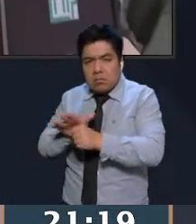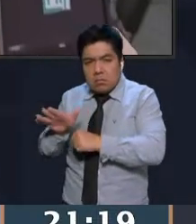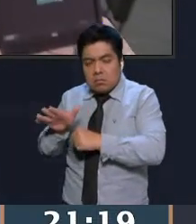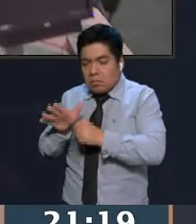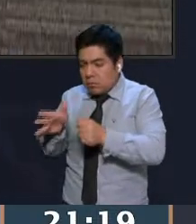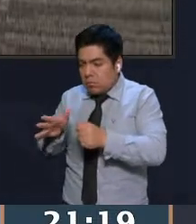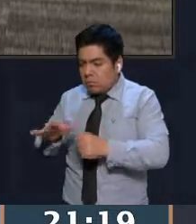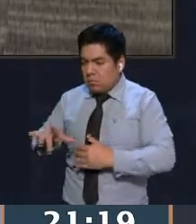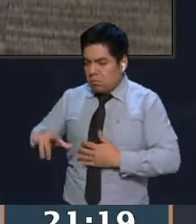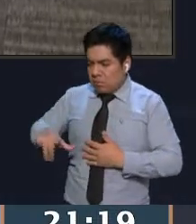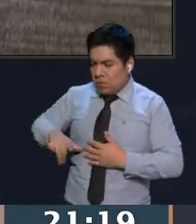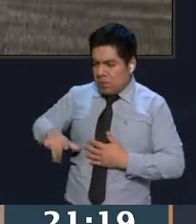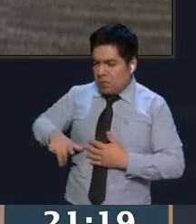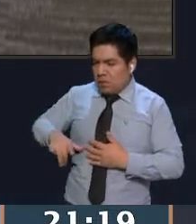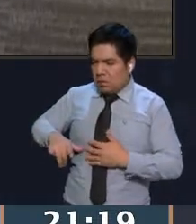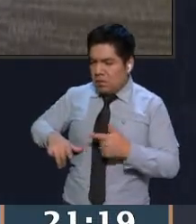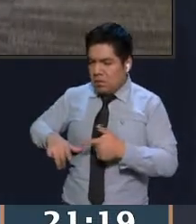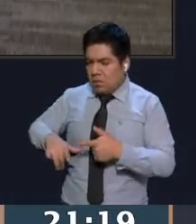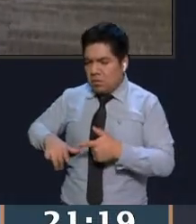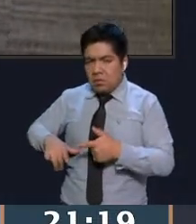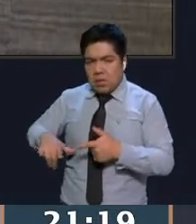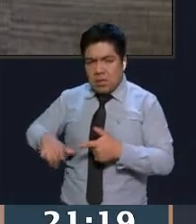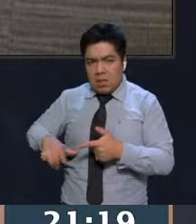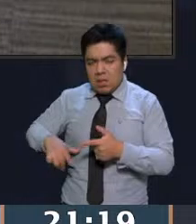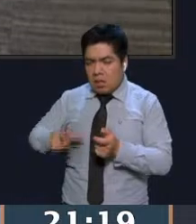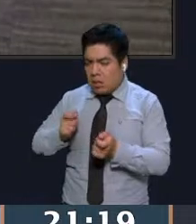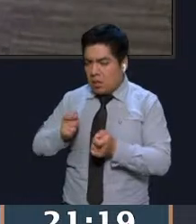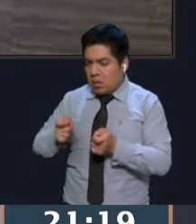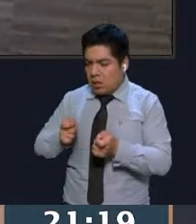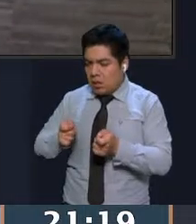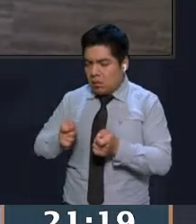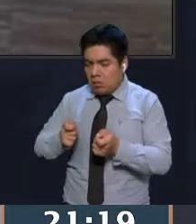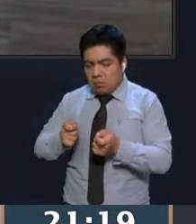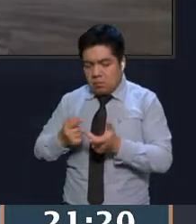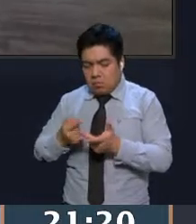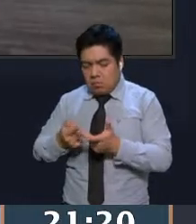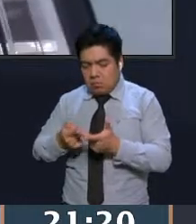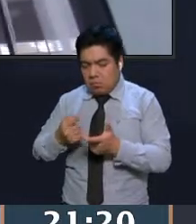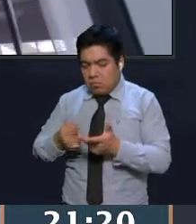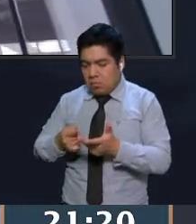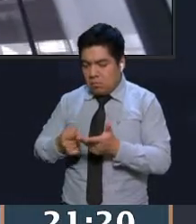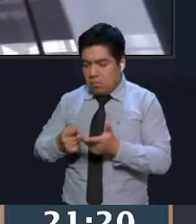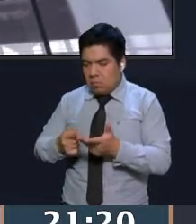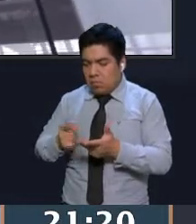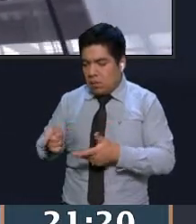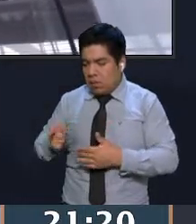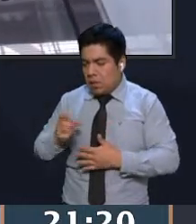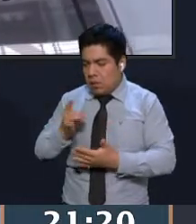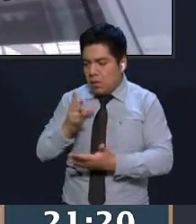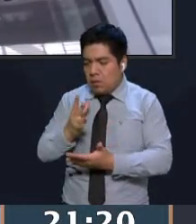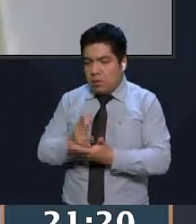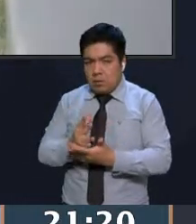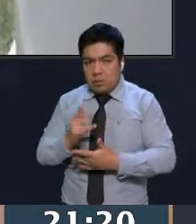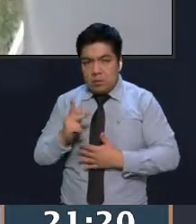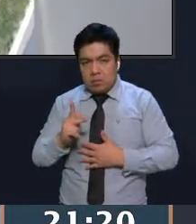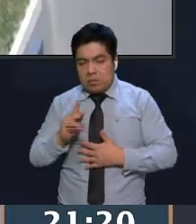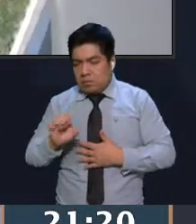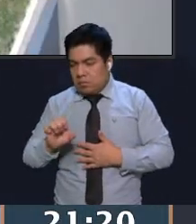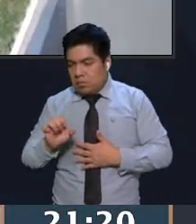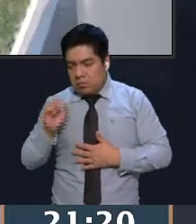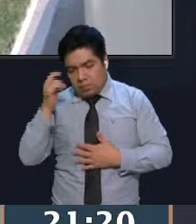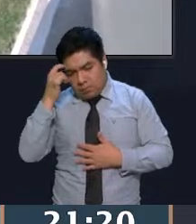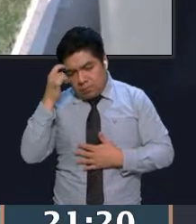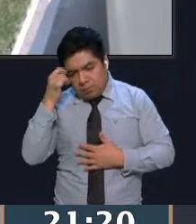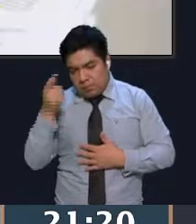del gobierno, la gobernanza, y se enfoca sobre todo en el Ejecutivo Federal. ¿Qué pasa? Que